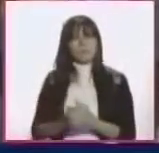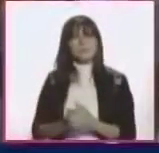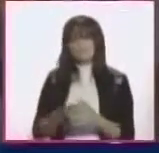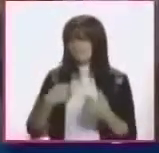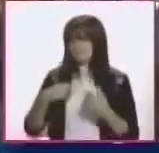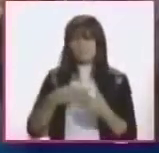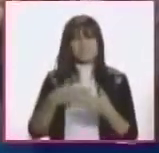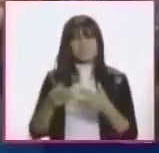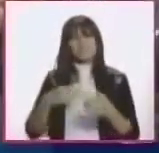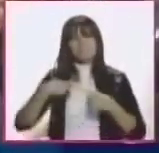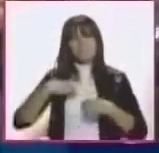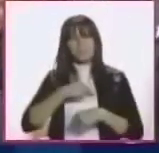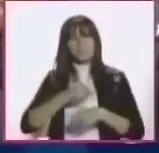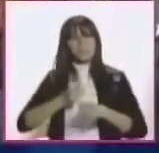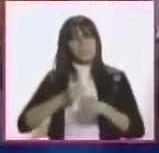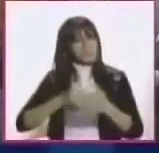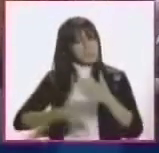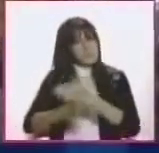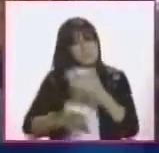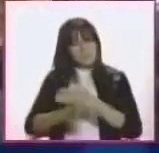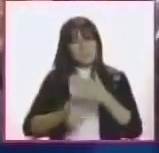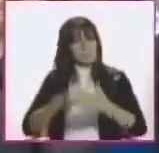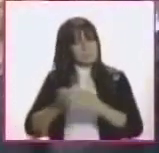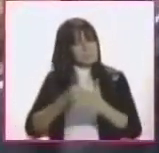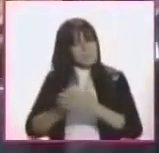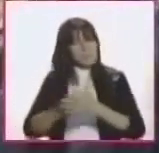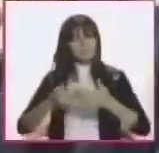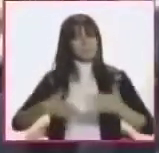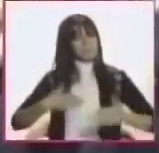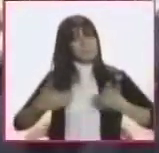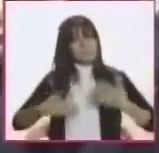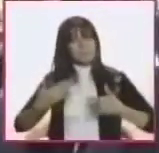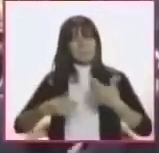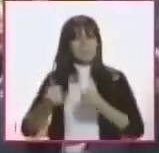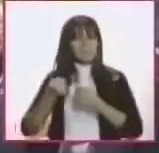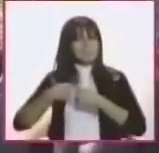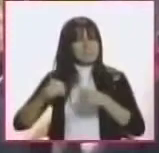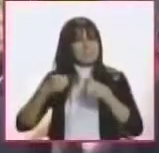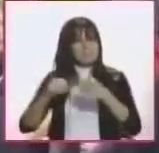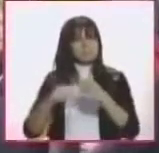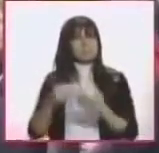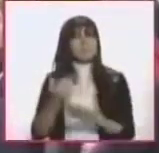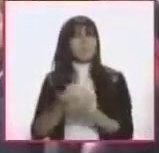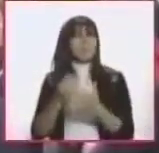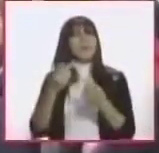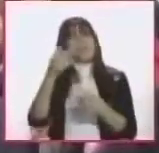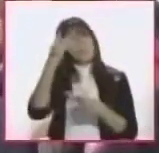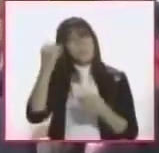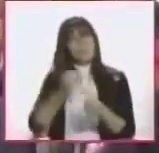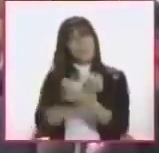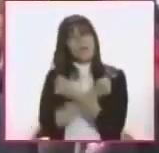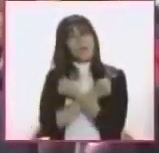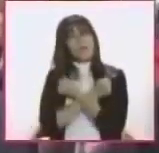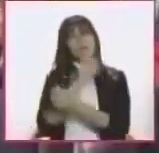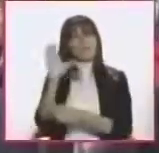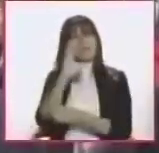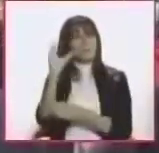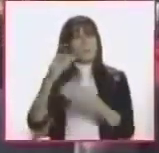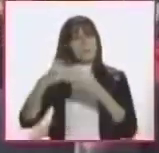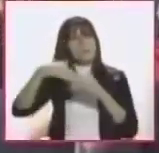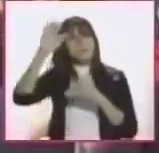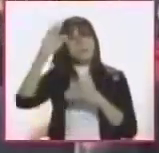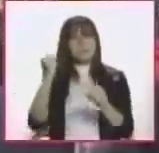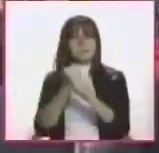Seguiremos trabajando con entusiasmo, con compromiso, con amor por Colombia. Y hoy este es un reconocimiento sobre todo al trabajo de soldados, de